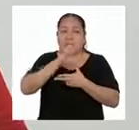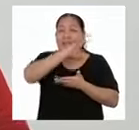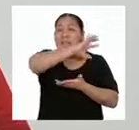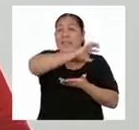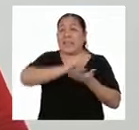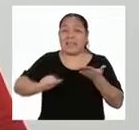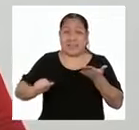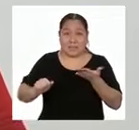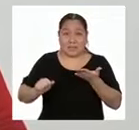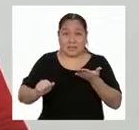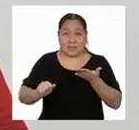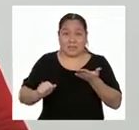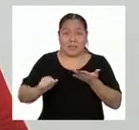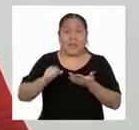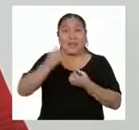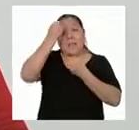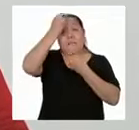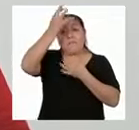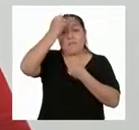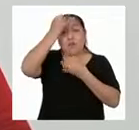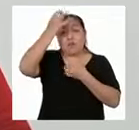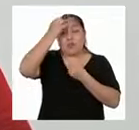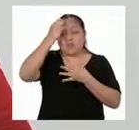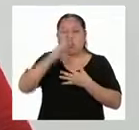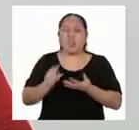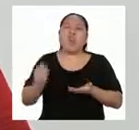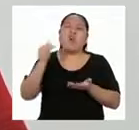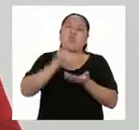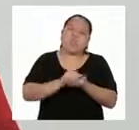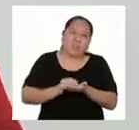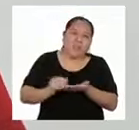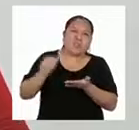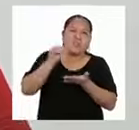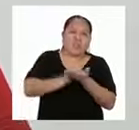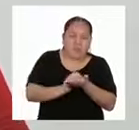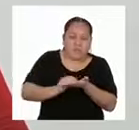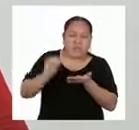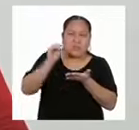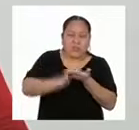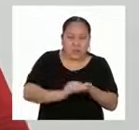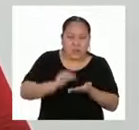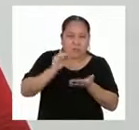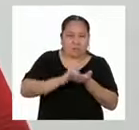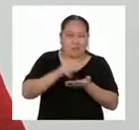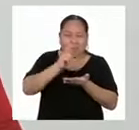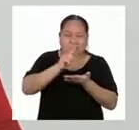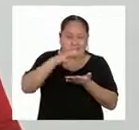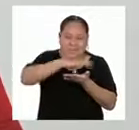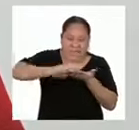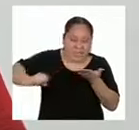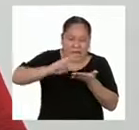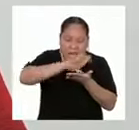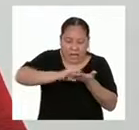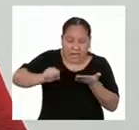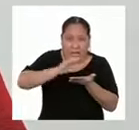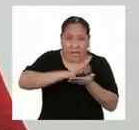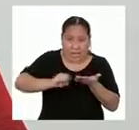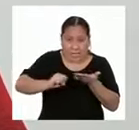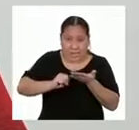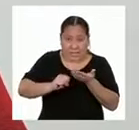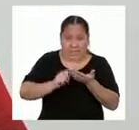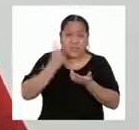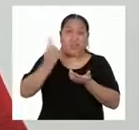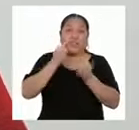eliminar toda la información redundante para dejar solo aquella oración